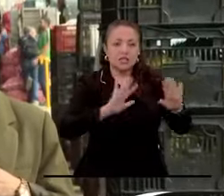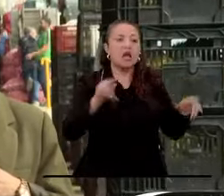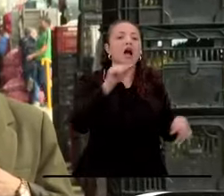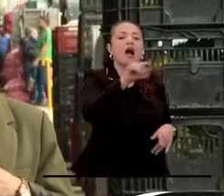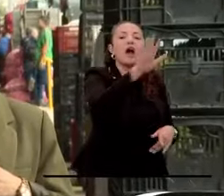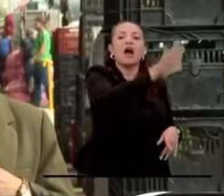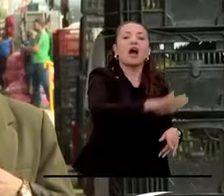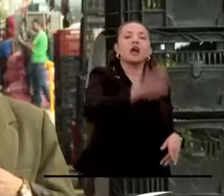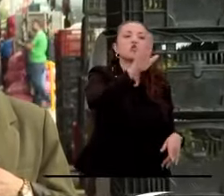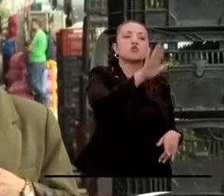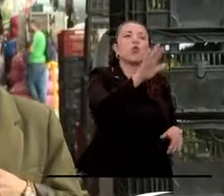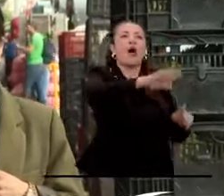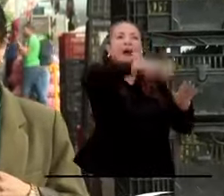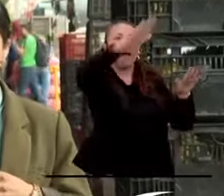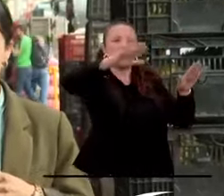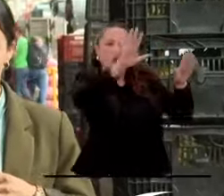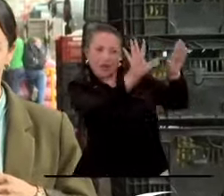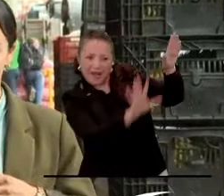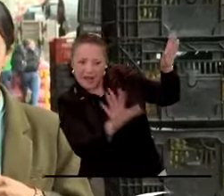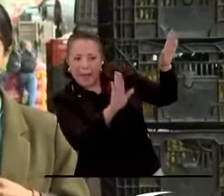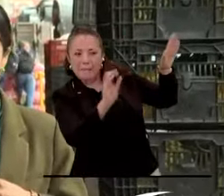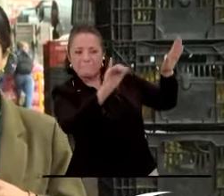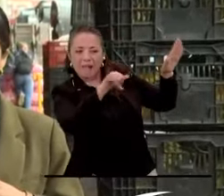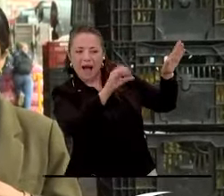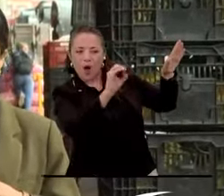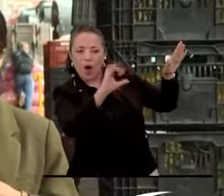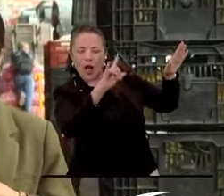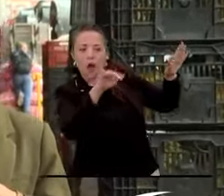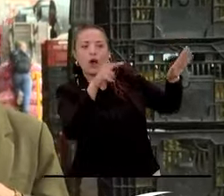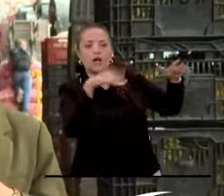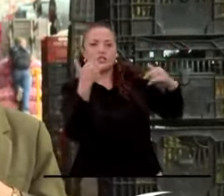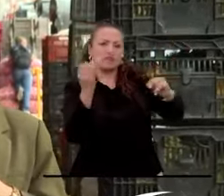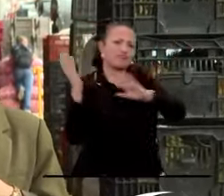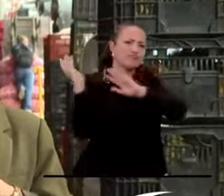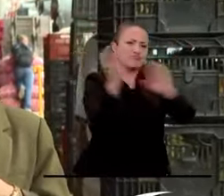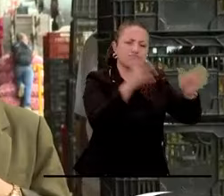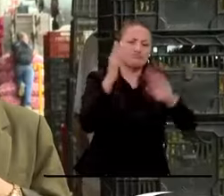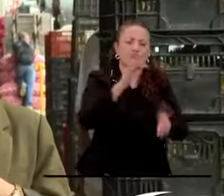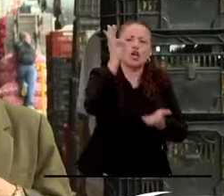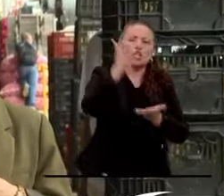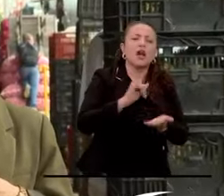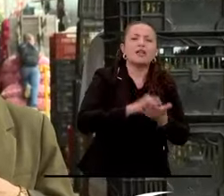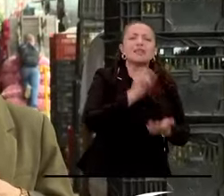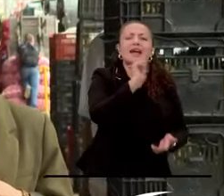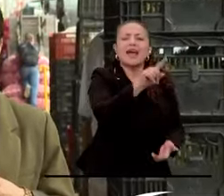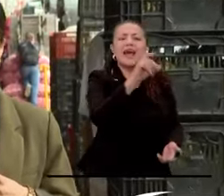alimentos represados comenzaron a llegar a Medellín Erika Zapata Cuál es